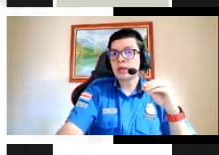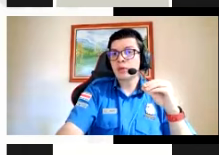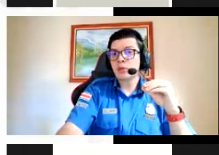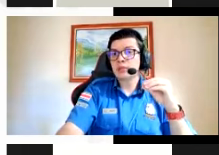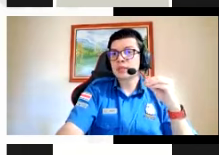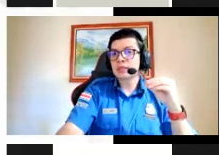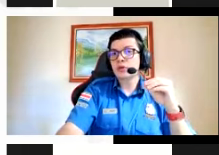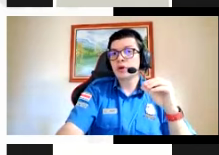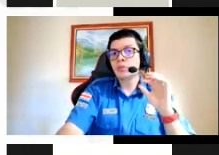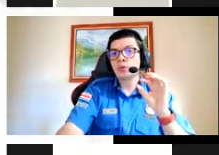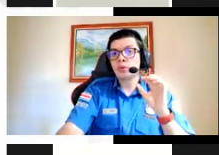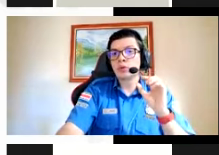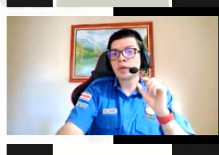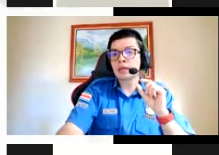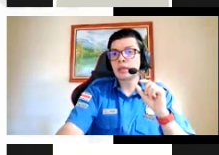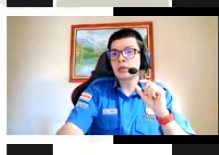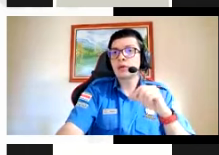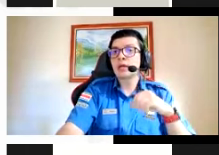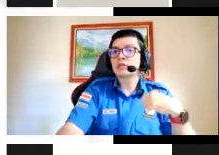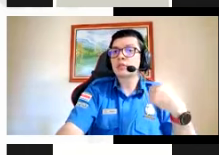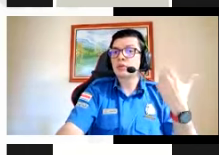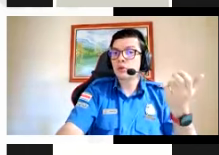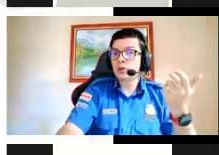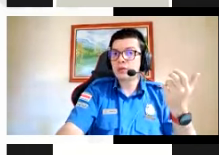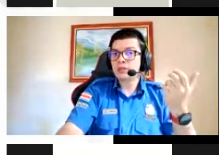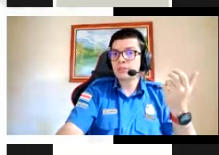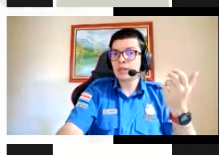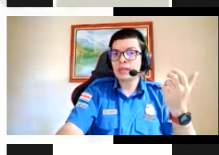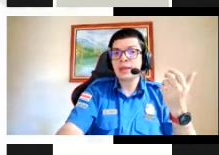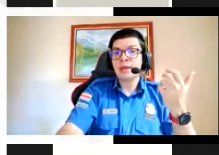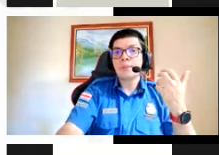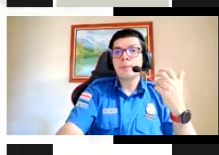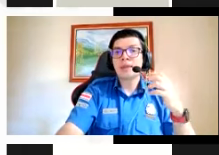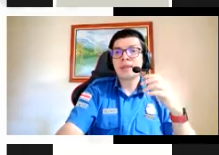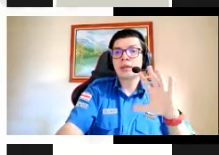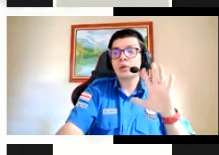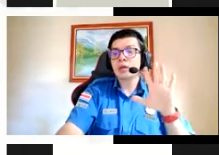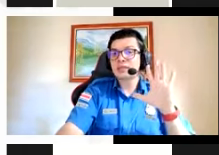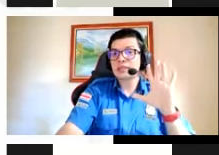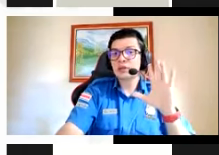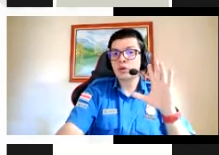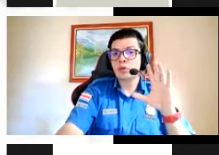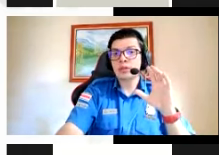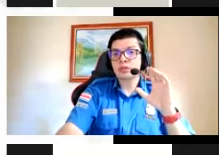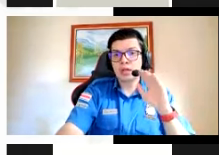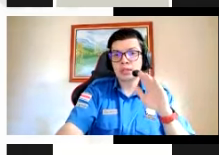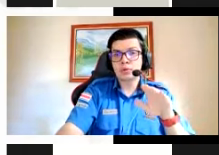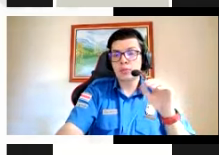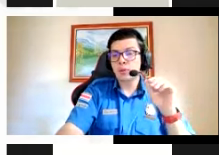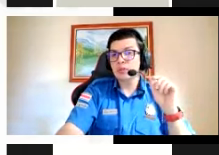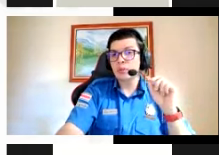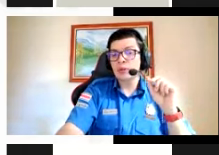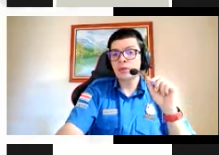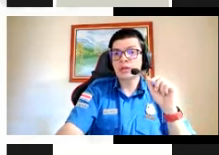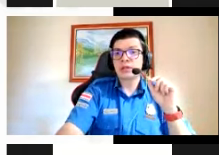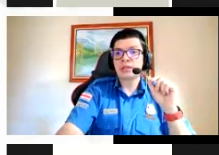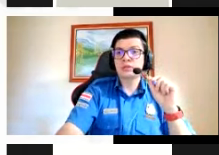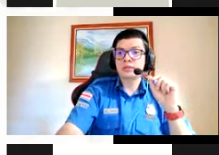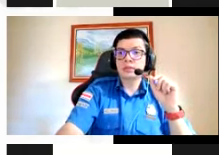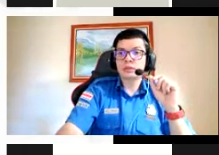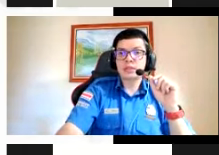una instalación a un punto tan crítico que explotó el recipiente, matando a 5 personas, por lo menos al momento